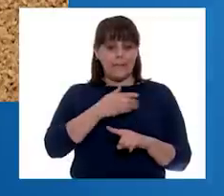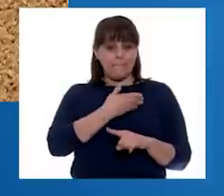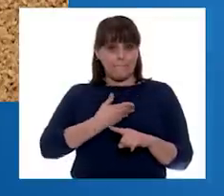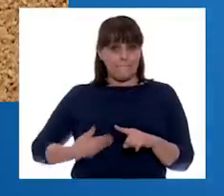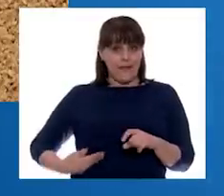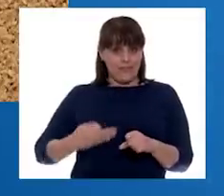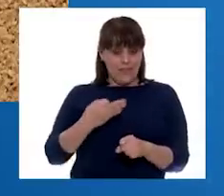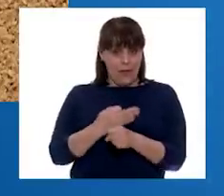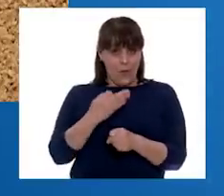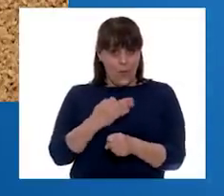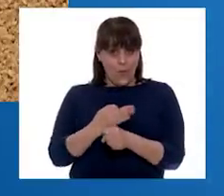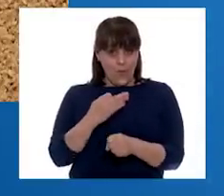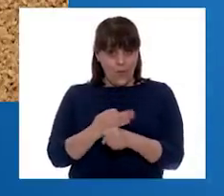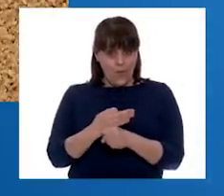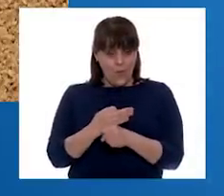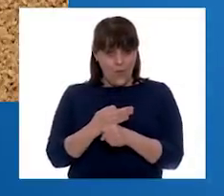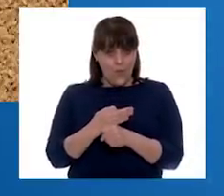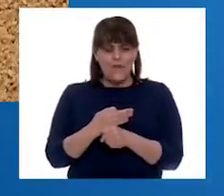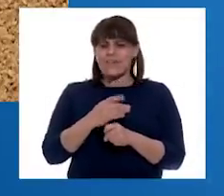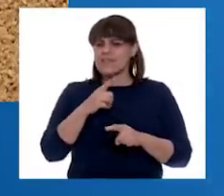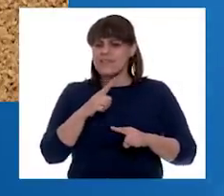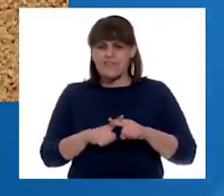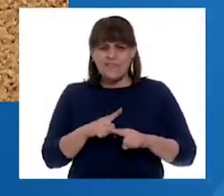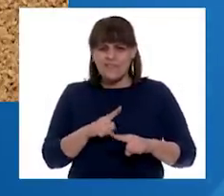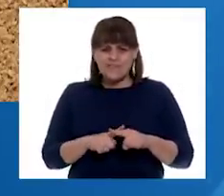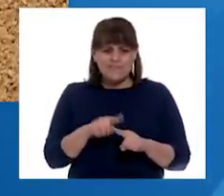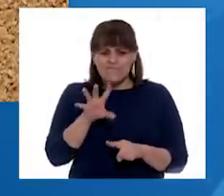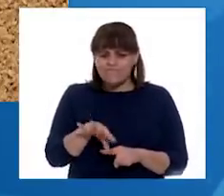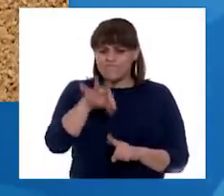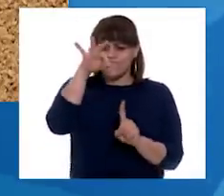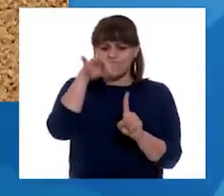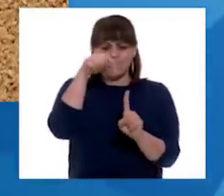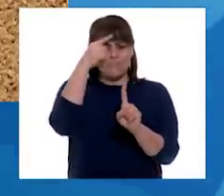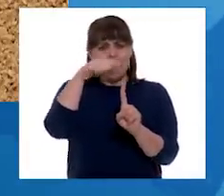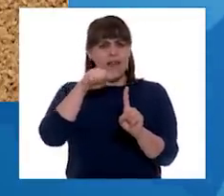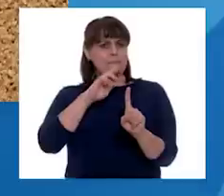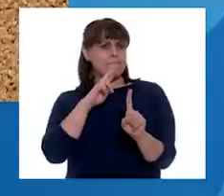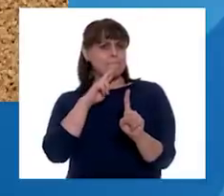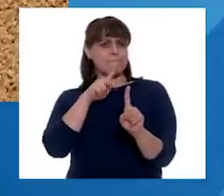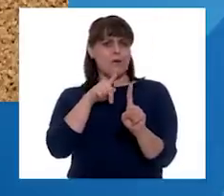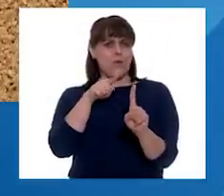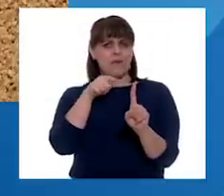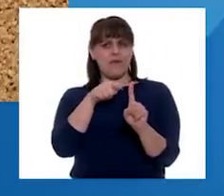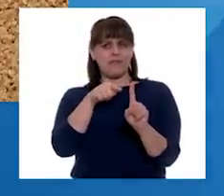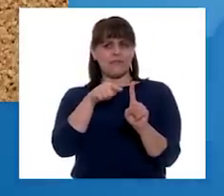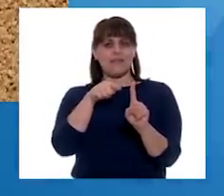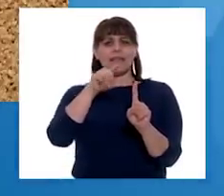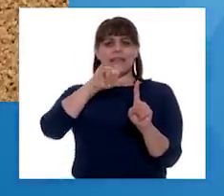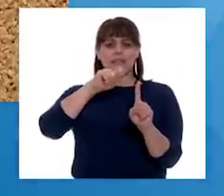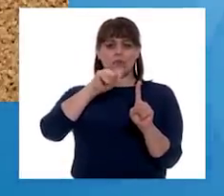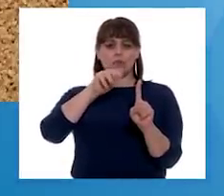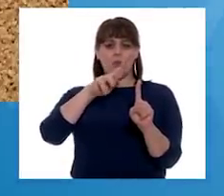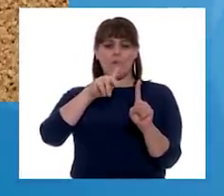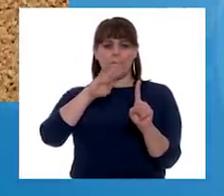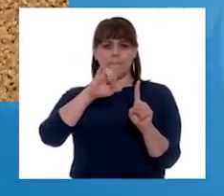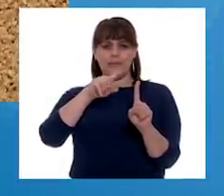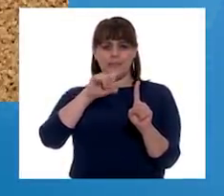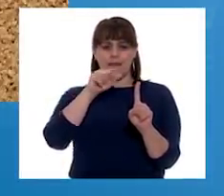la regencia, no había un mejor candidato para ocupar el trono del imperio que Agustín de Iturbide.